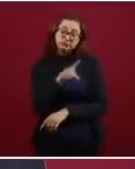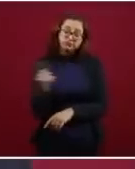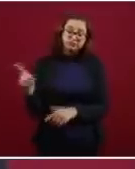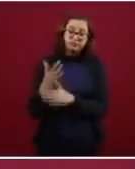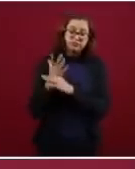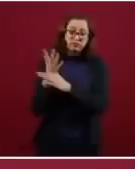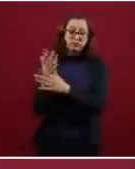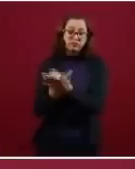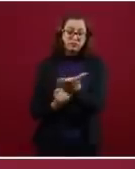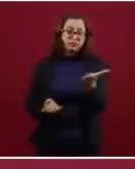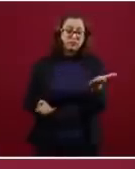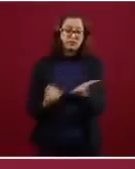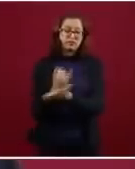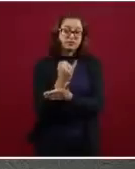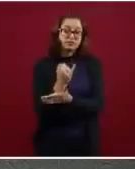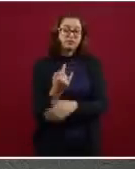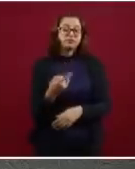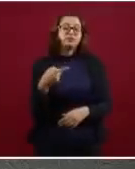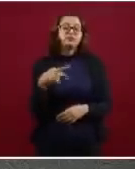pero quieren